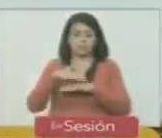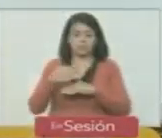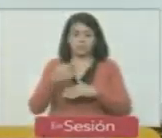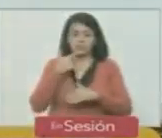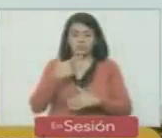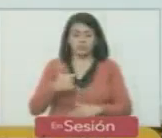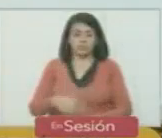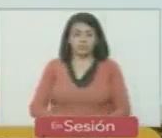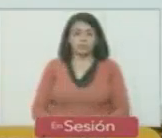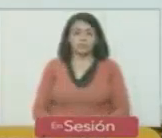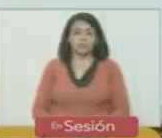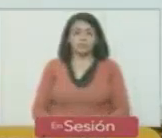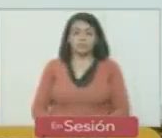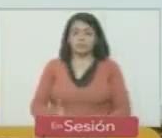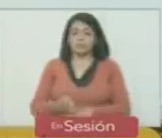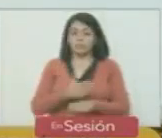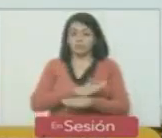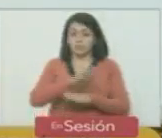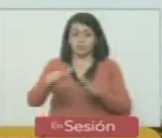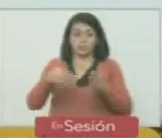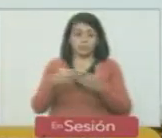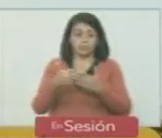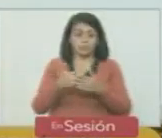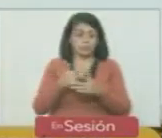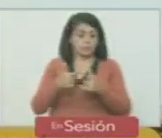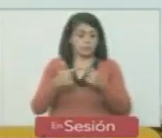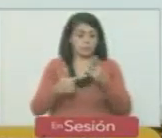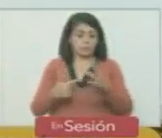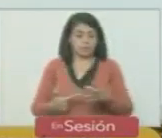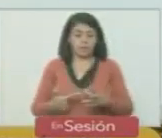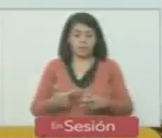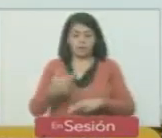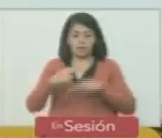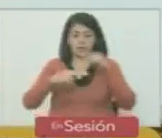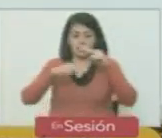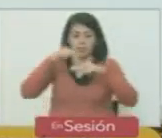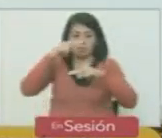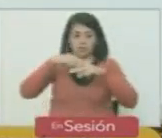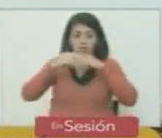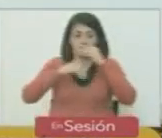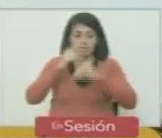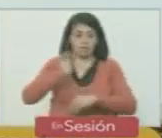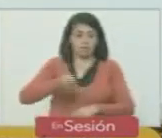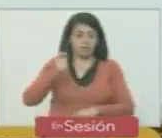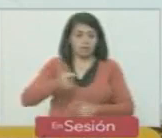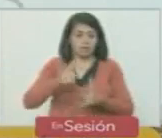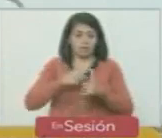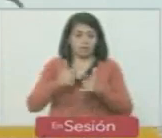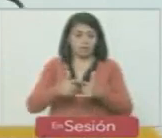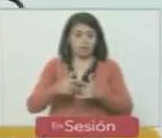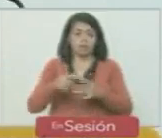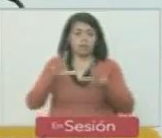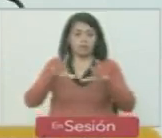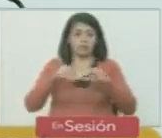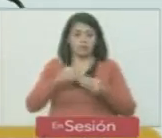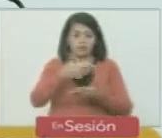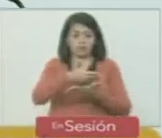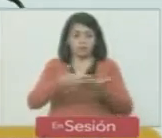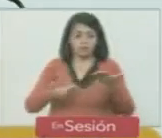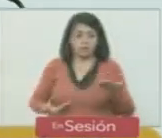Y luego, ante toda esta ironía de construcción, un juez la admite